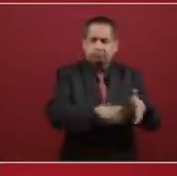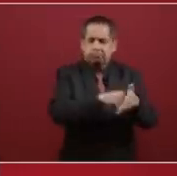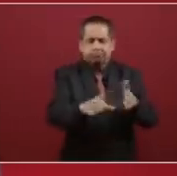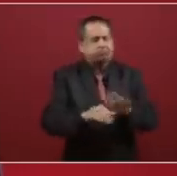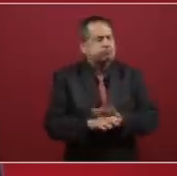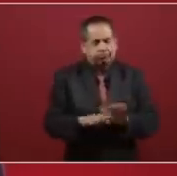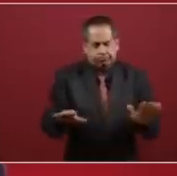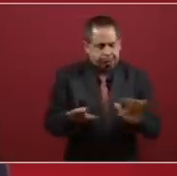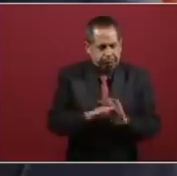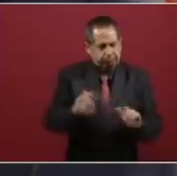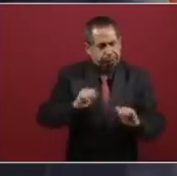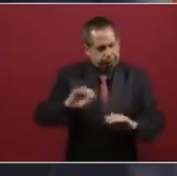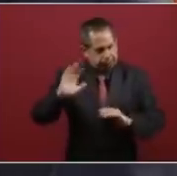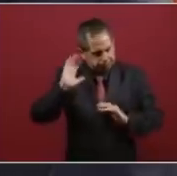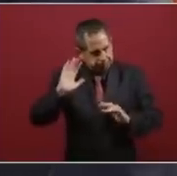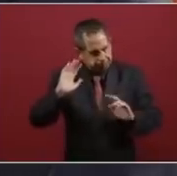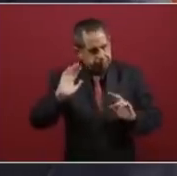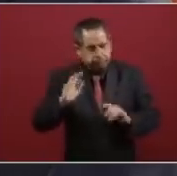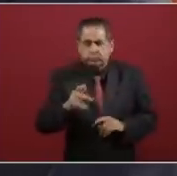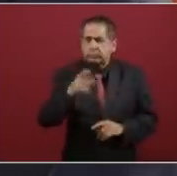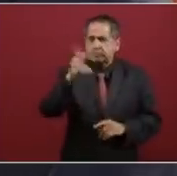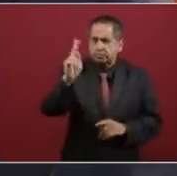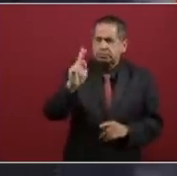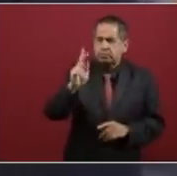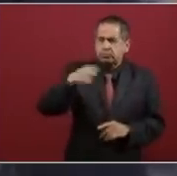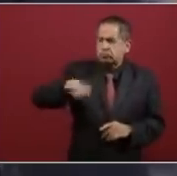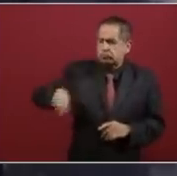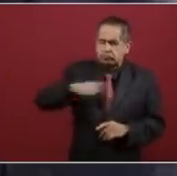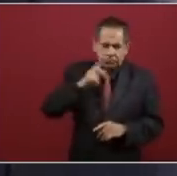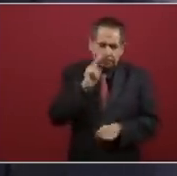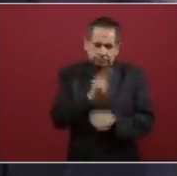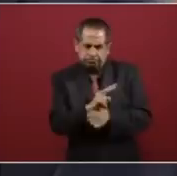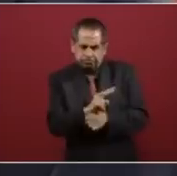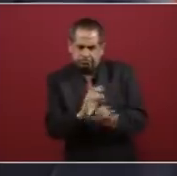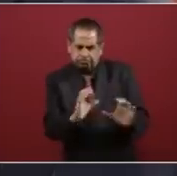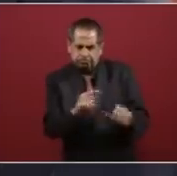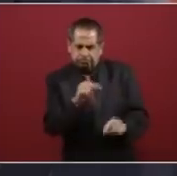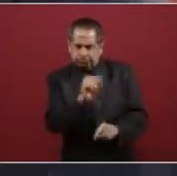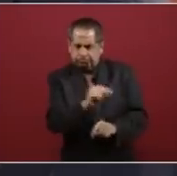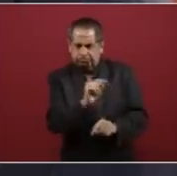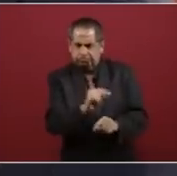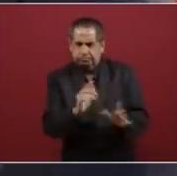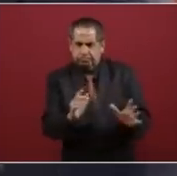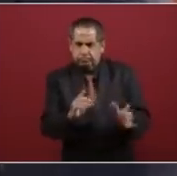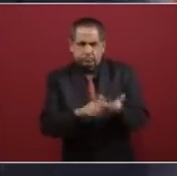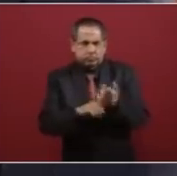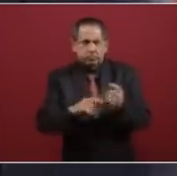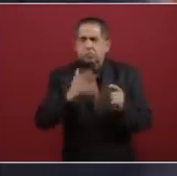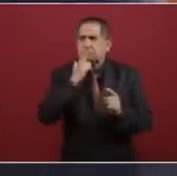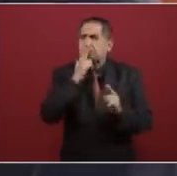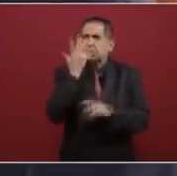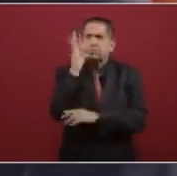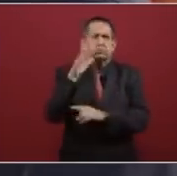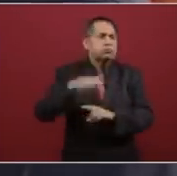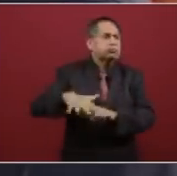concesiones, pero que íbamos a cuidar el medio ambiente.